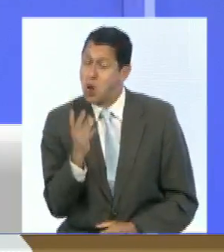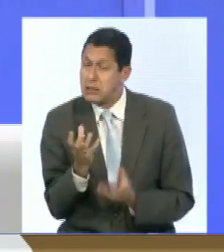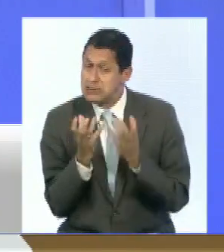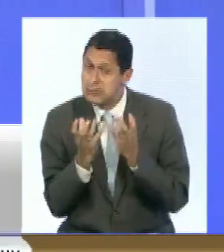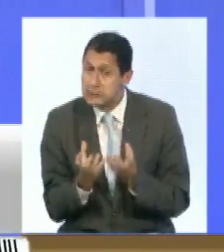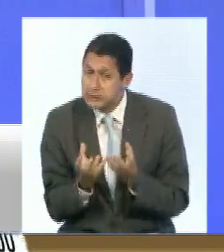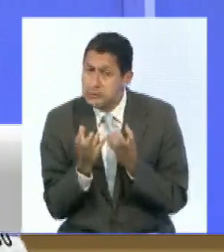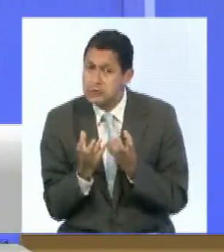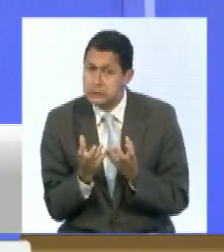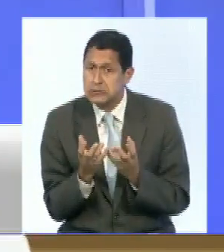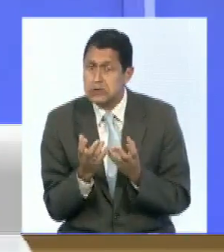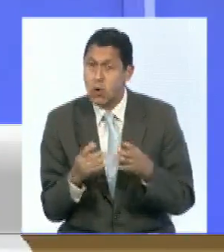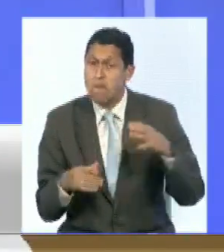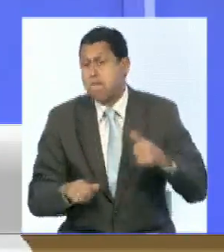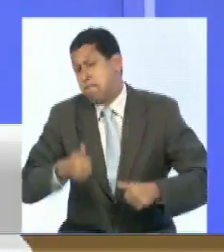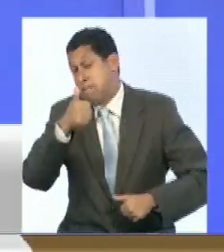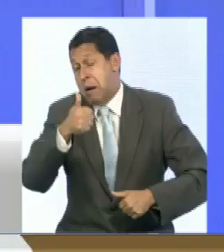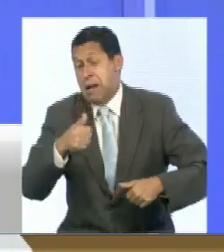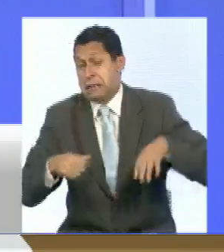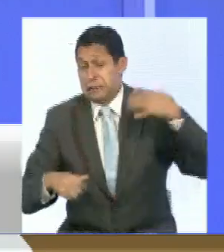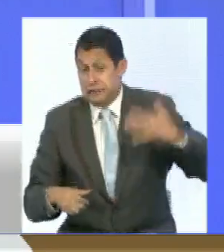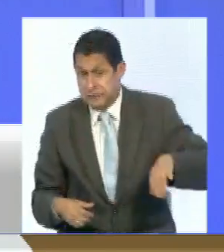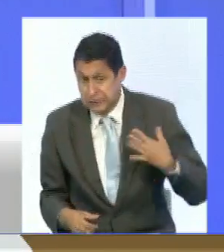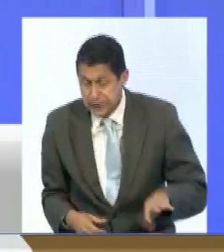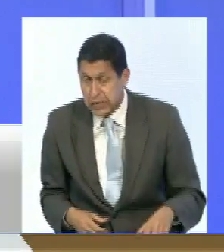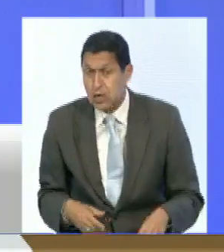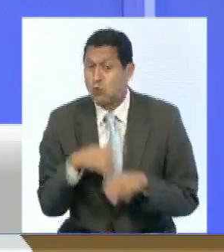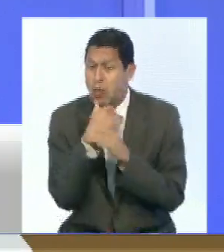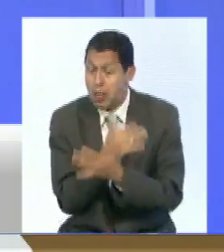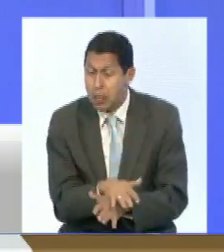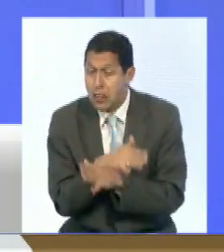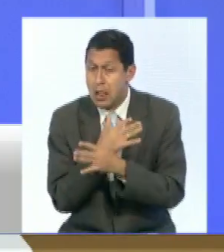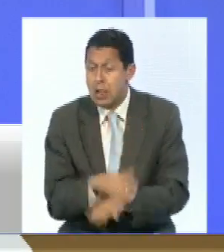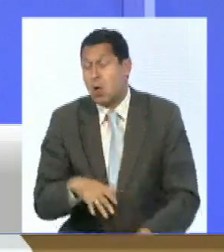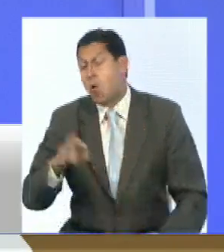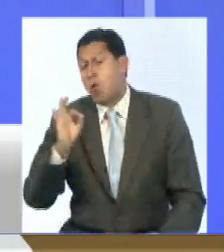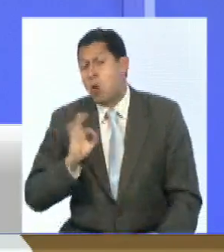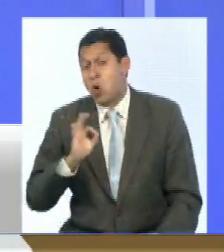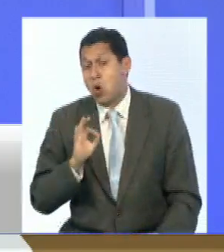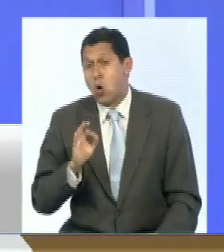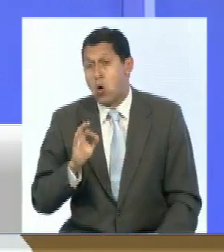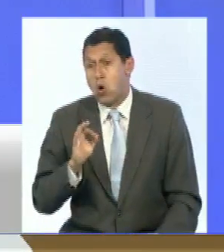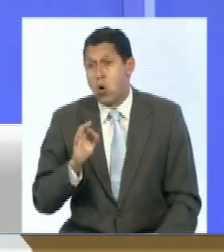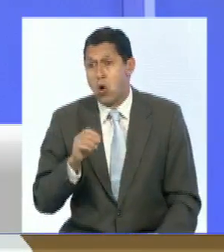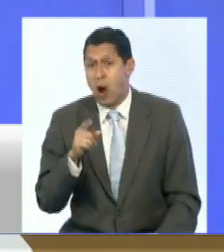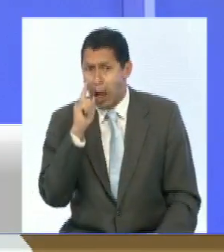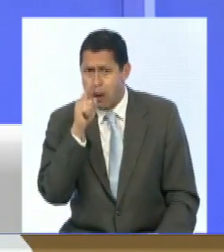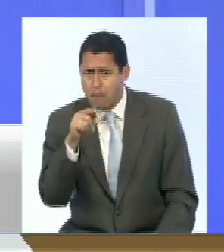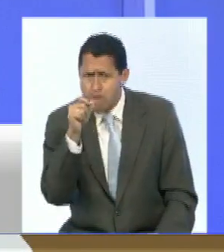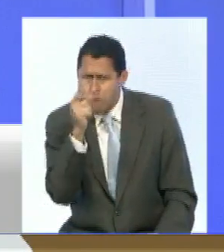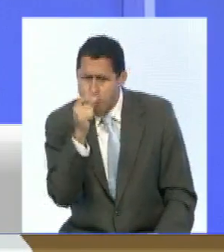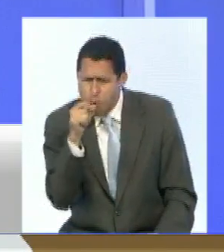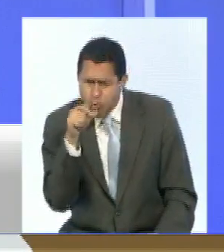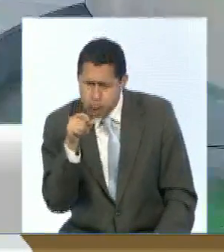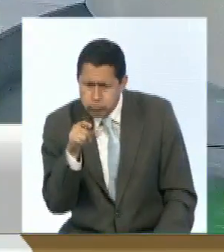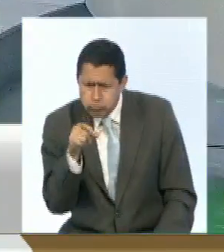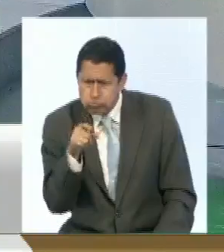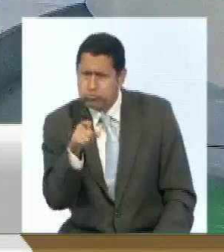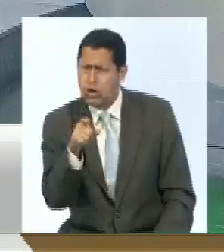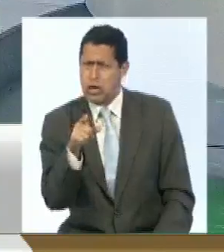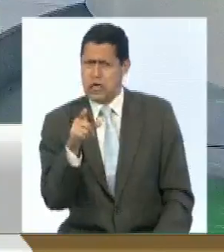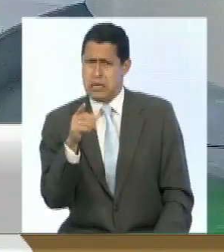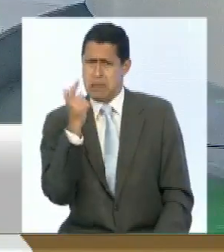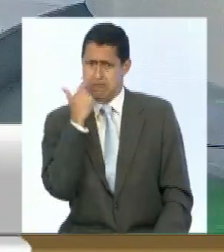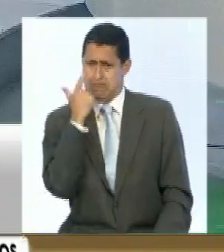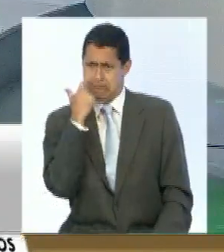específicamente más el lado izquierdo el momento de tener relaciones sexuales o el momento la masturbación ve que ha disminuido la cantidad de semen podría ser una de las